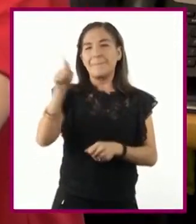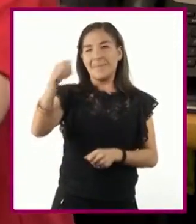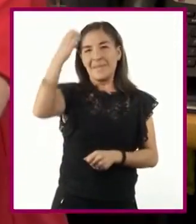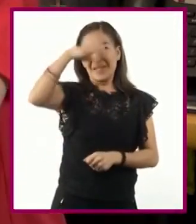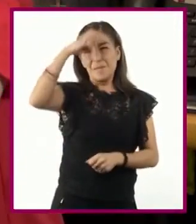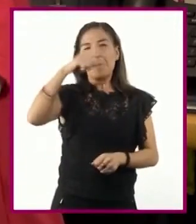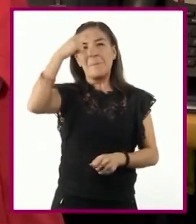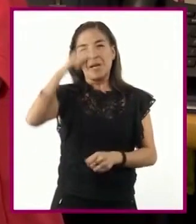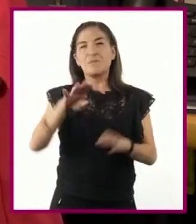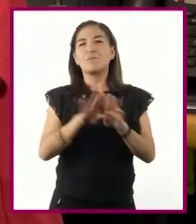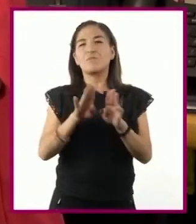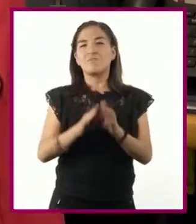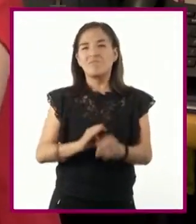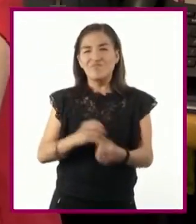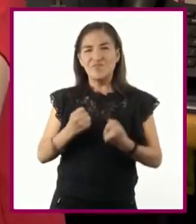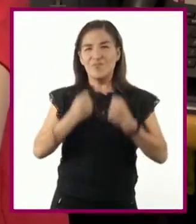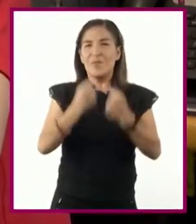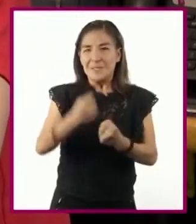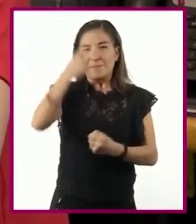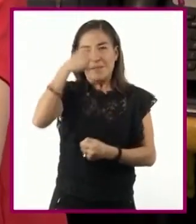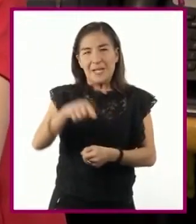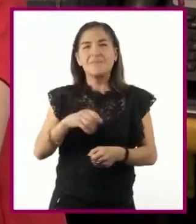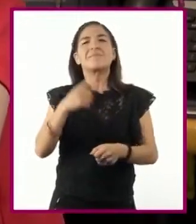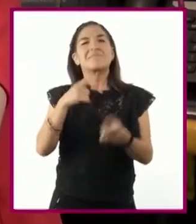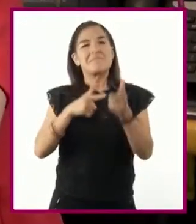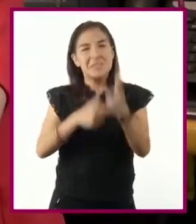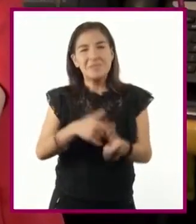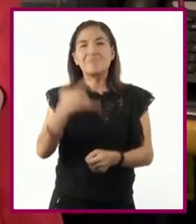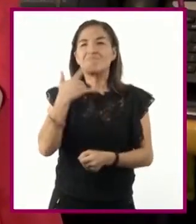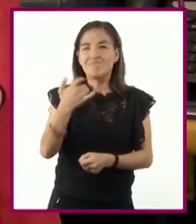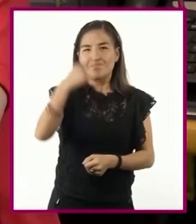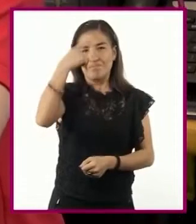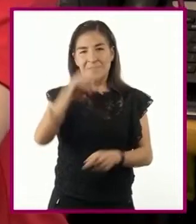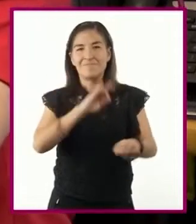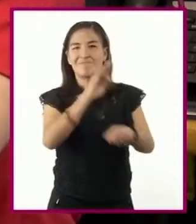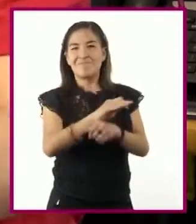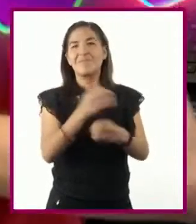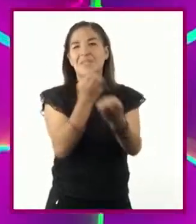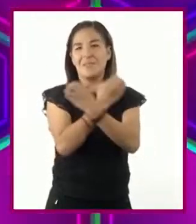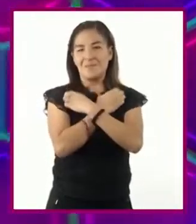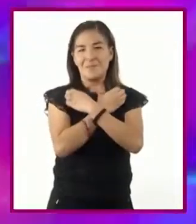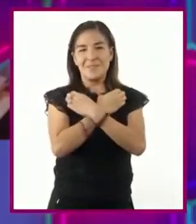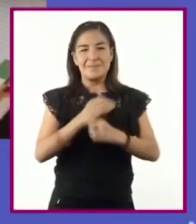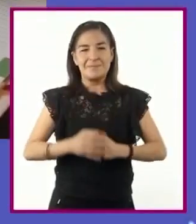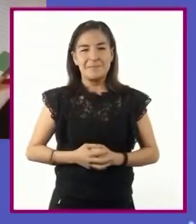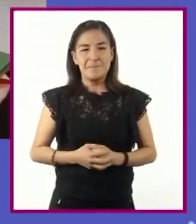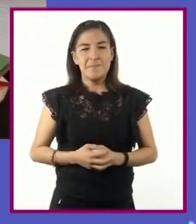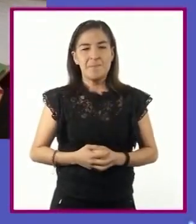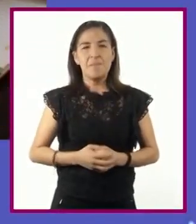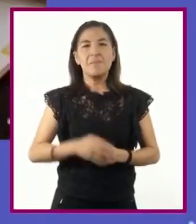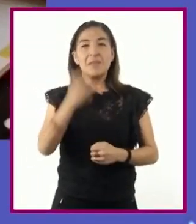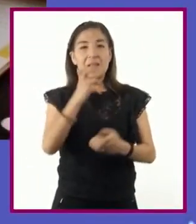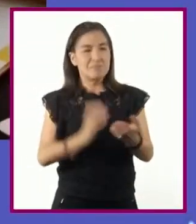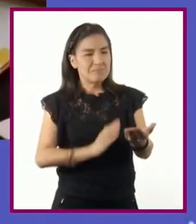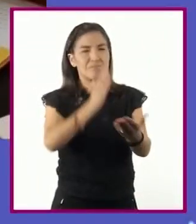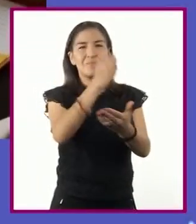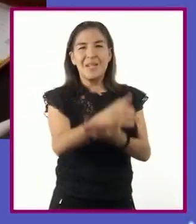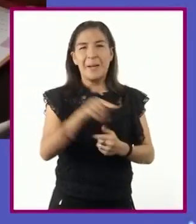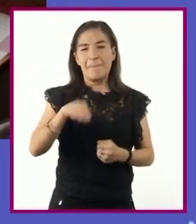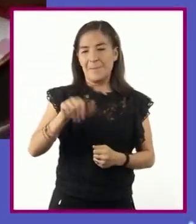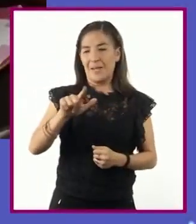dieron fuerza a Malala para luchar por la educación. Cuando cruzamos por el paso de